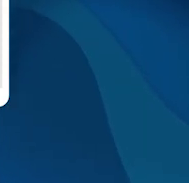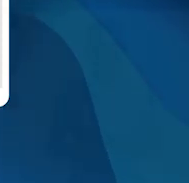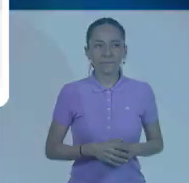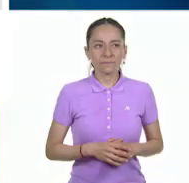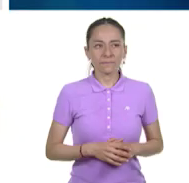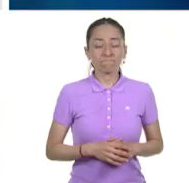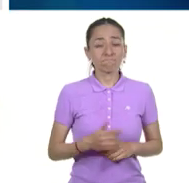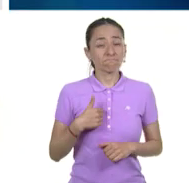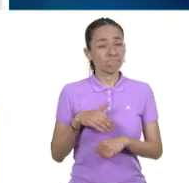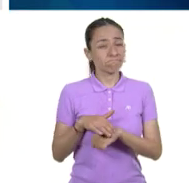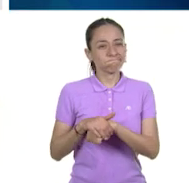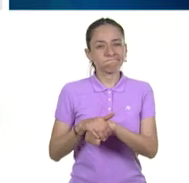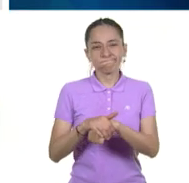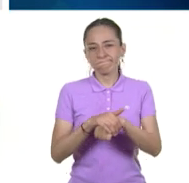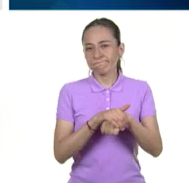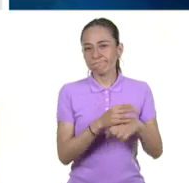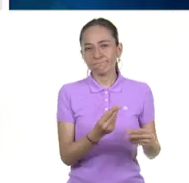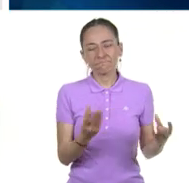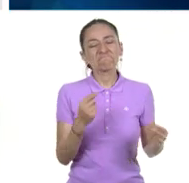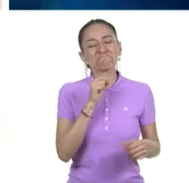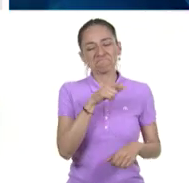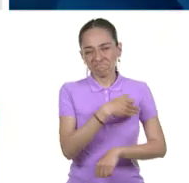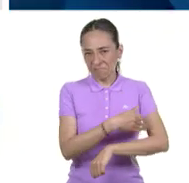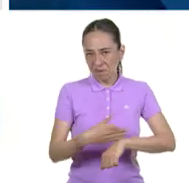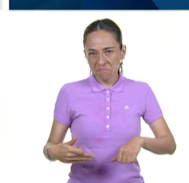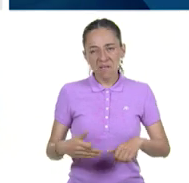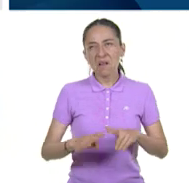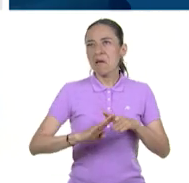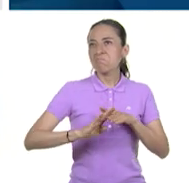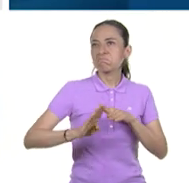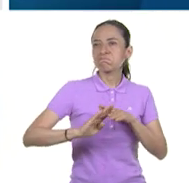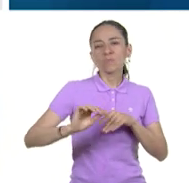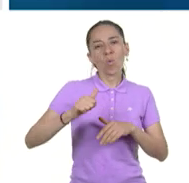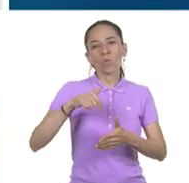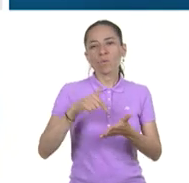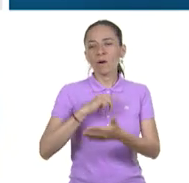Tengo varios amigos, familiares que han emigrado a otros países a causa de